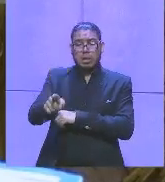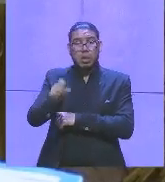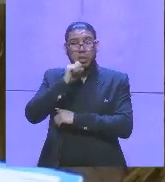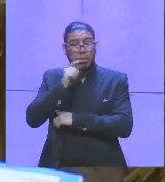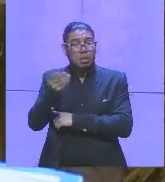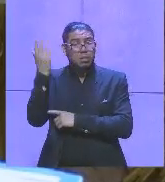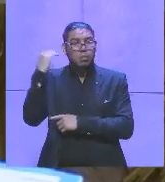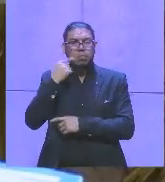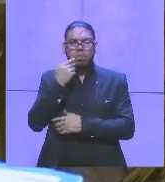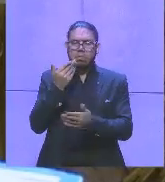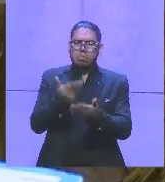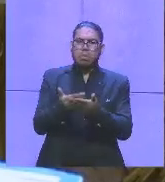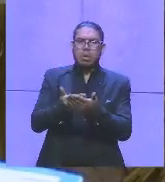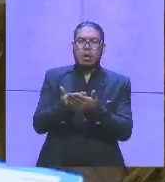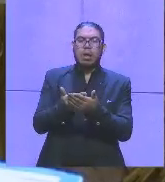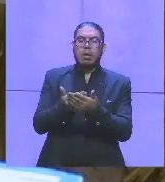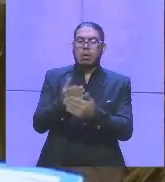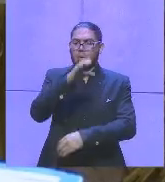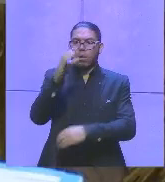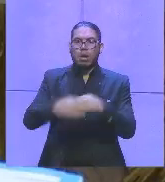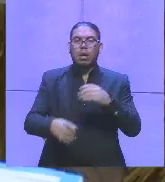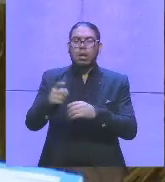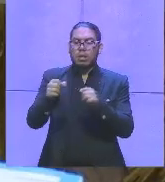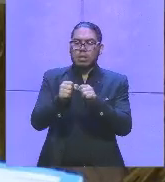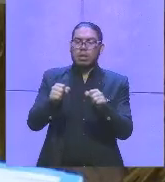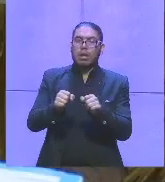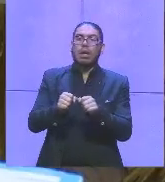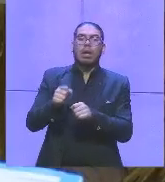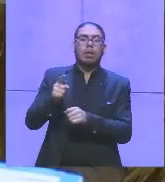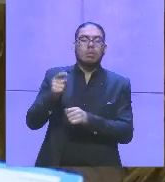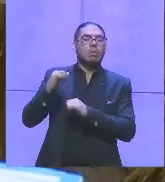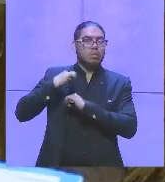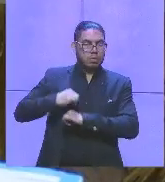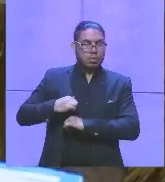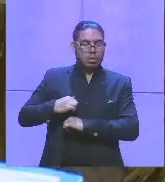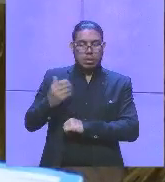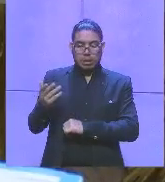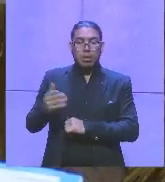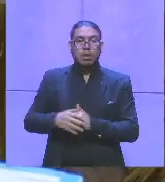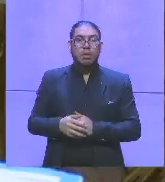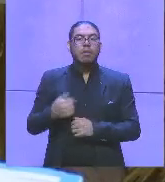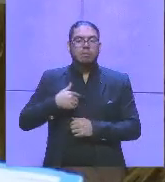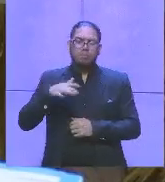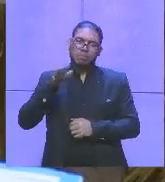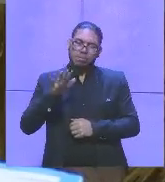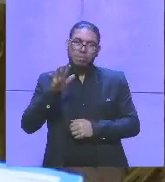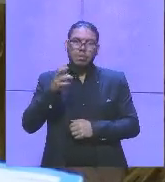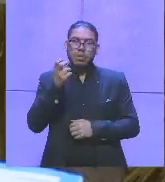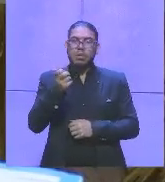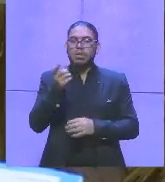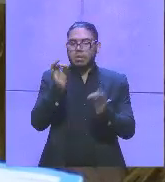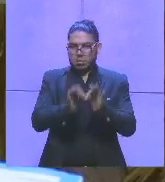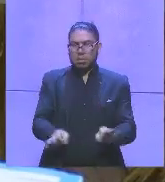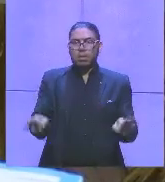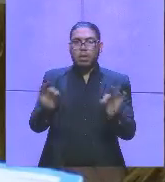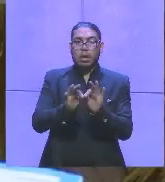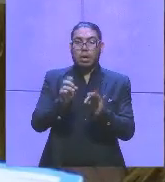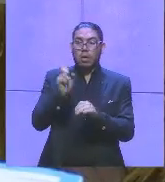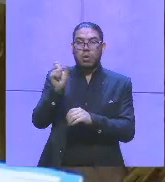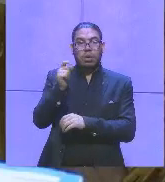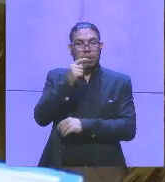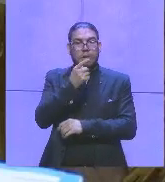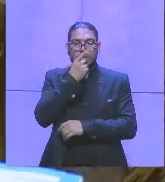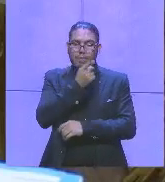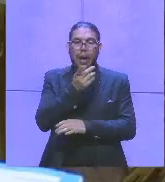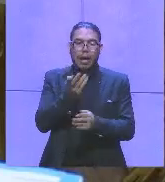que terminó haciendo la Sala Superior. Entonces, me parece también eso muy importante, y ella incluso cierra su